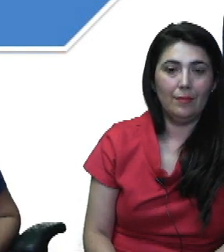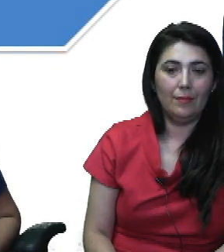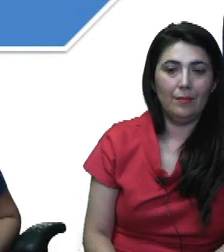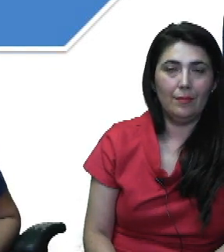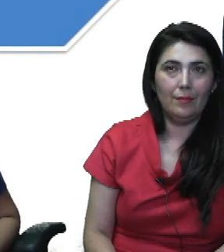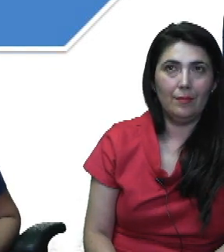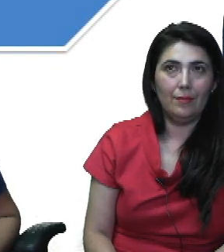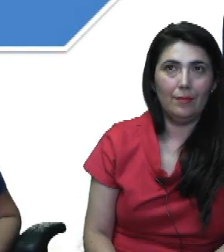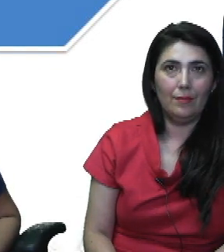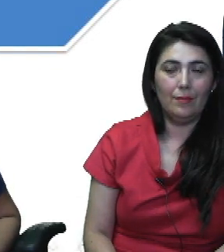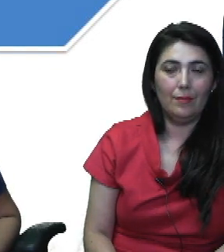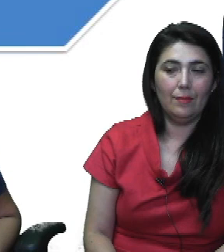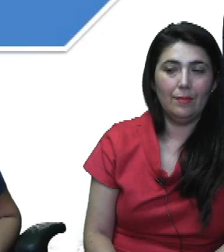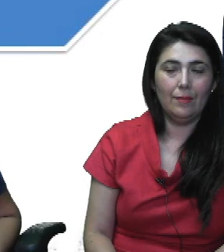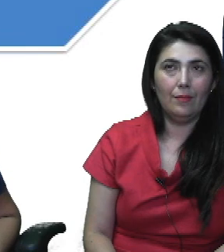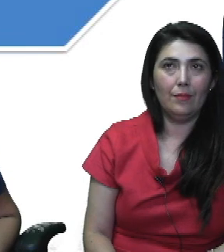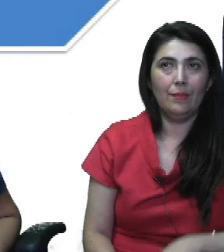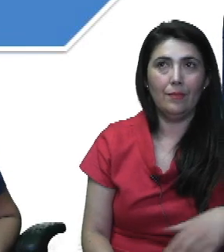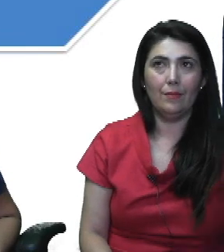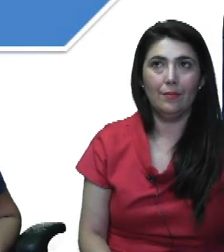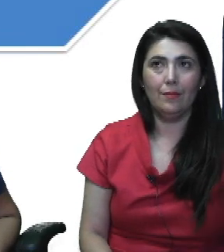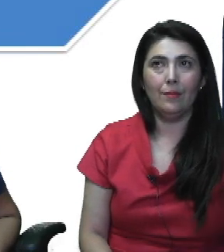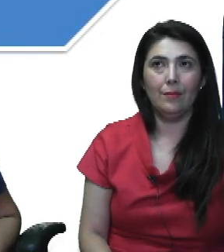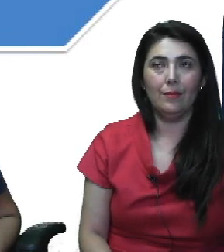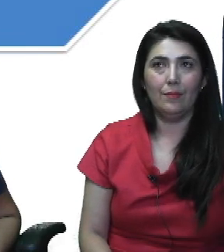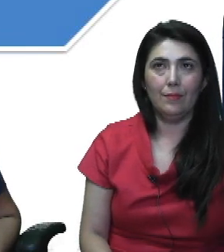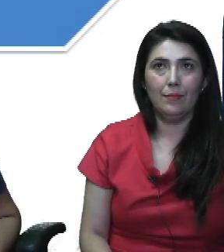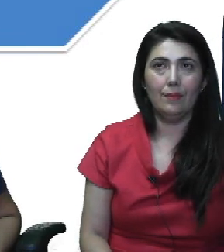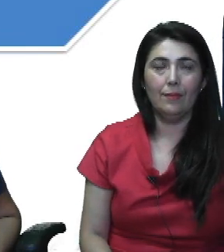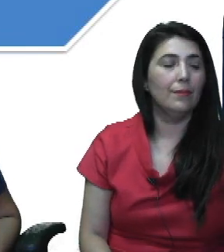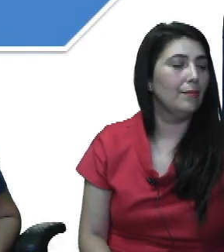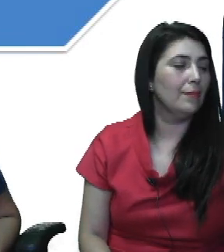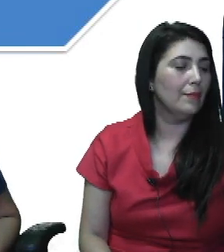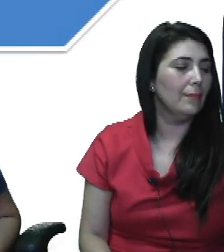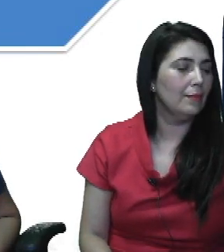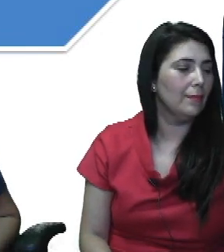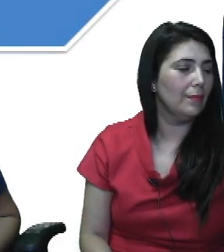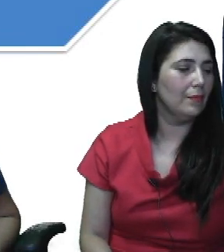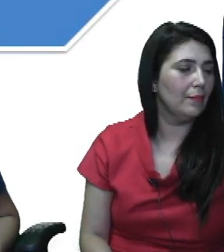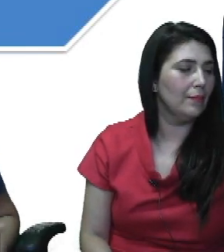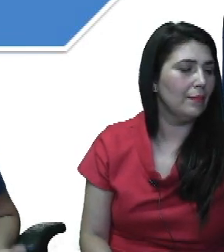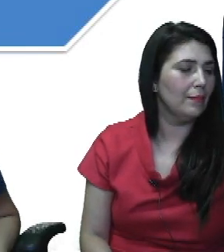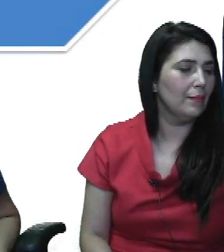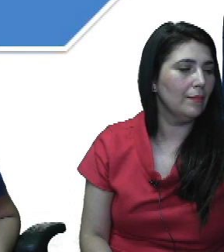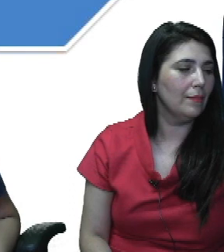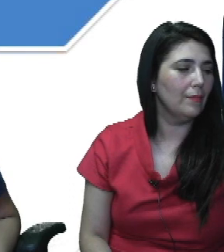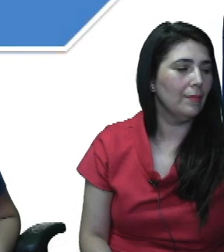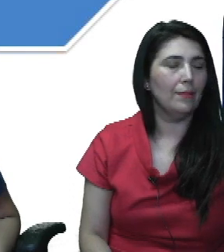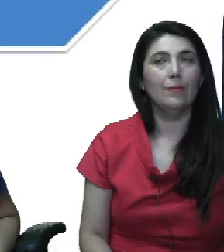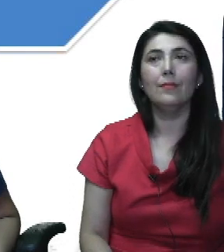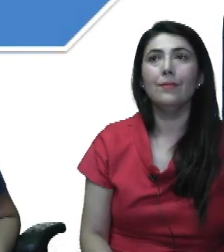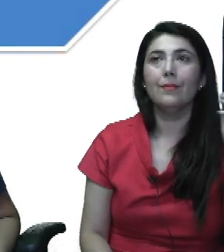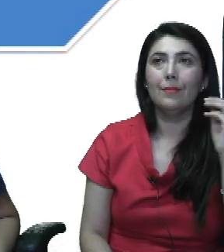de que la satisfacción de las necesidades básicas de las personas afectadas y poder también, dentro de la complejidad que a